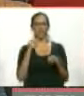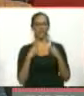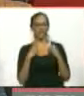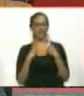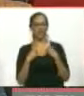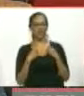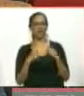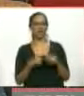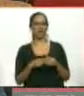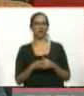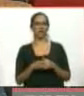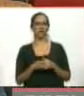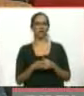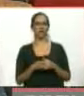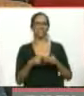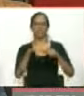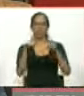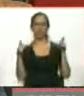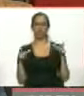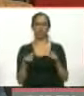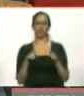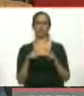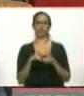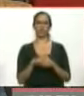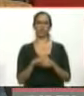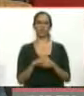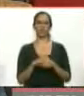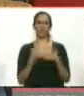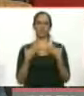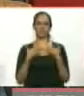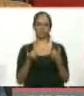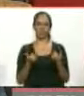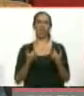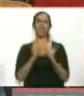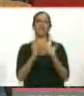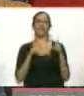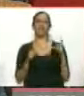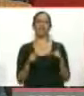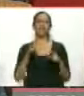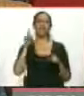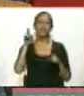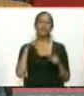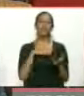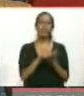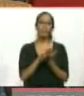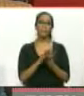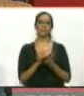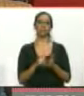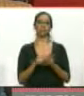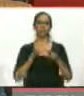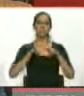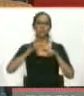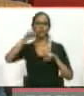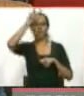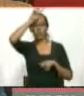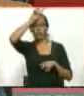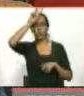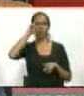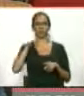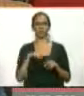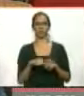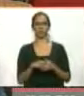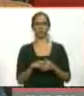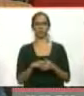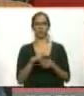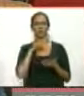eso esos hechos para para recuperar la libertad eso fue lo que pasó niño estúpido es que además hay que